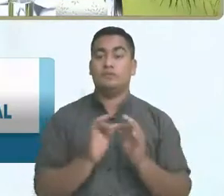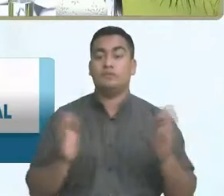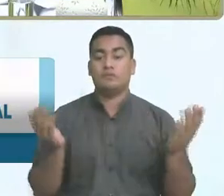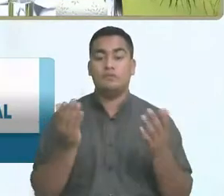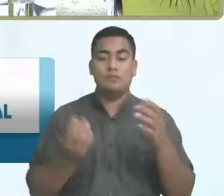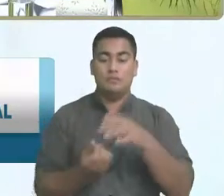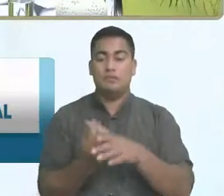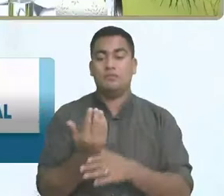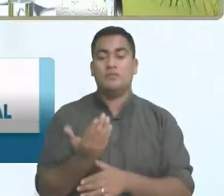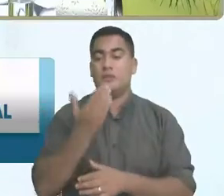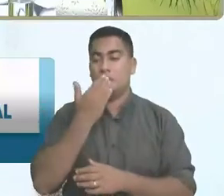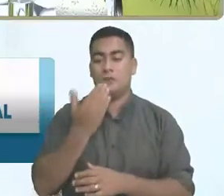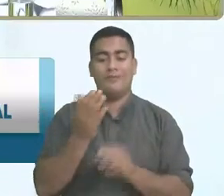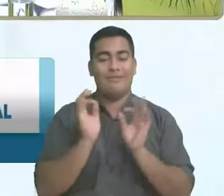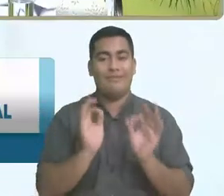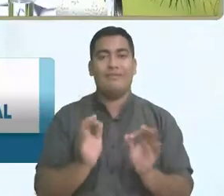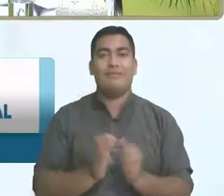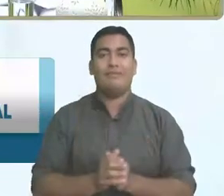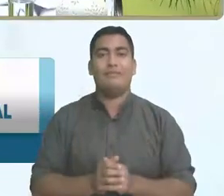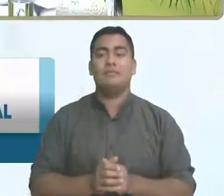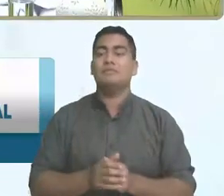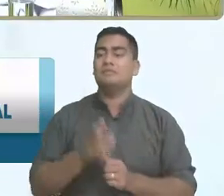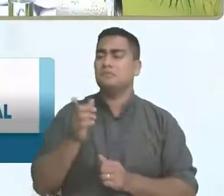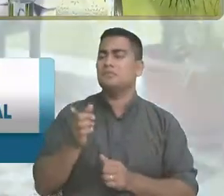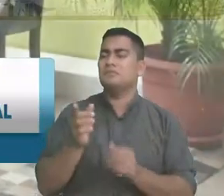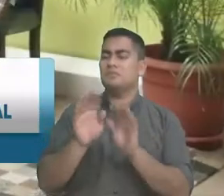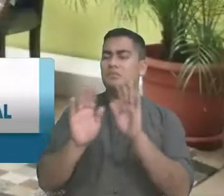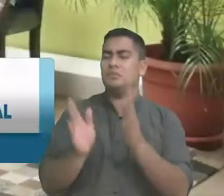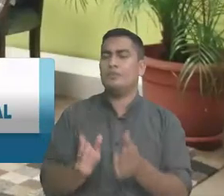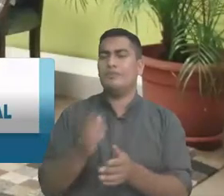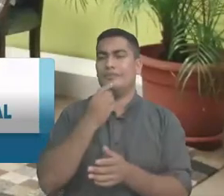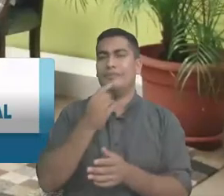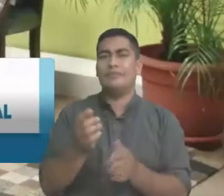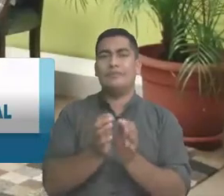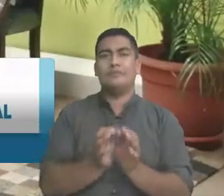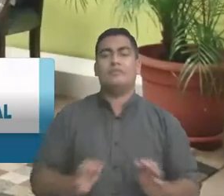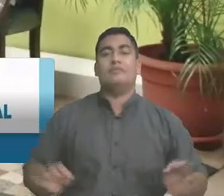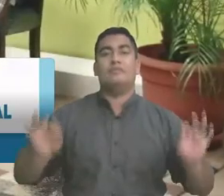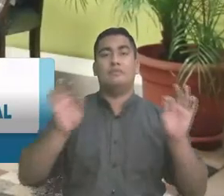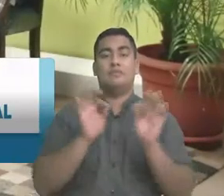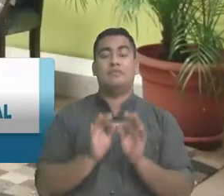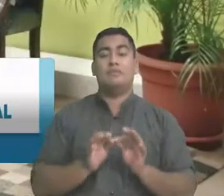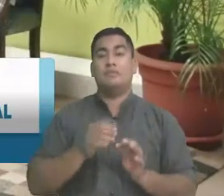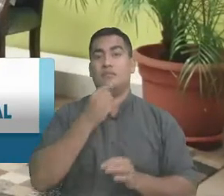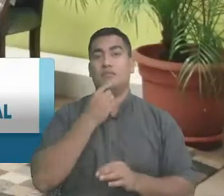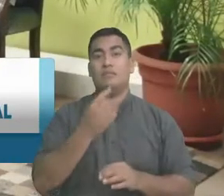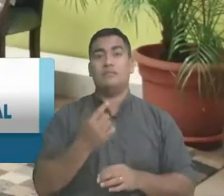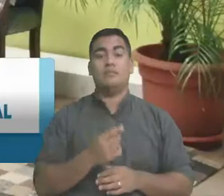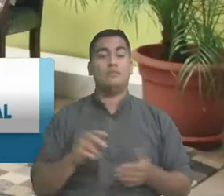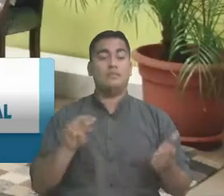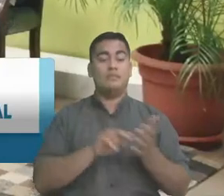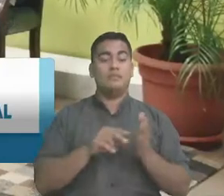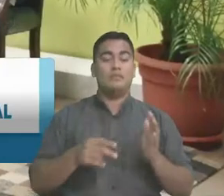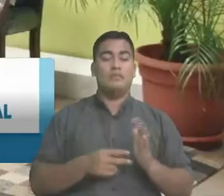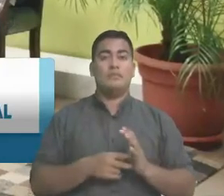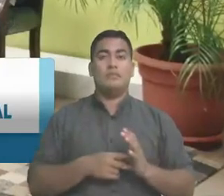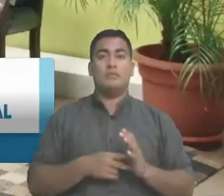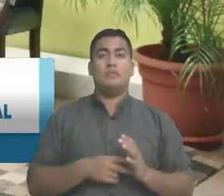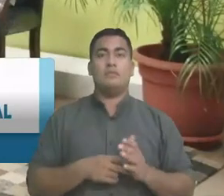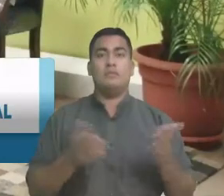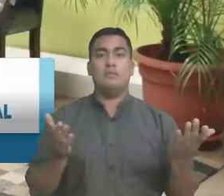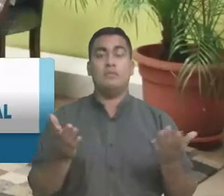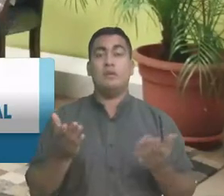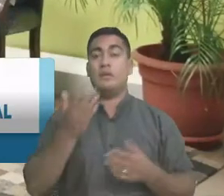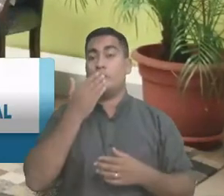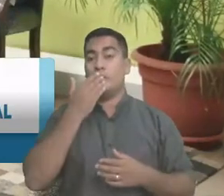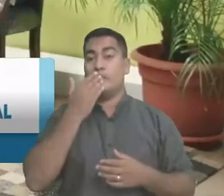planta correcta. Usted dijo algo muy importante que vale la pena recalcarlo, ¿no? Y es que el inicio es